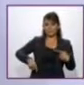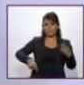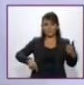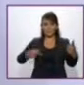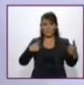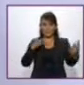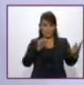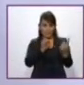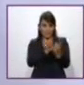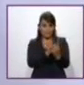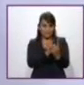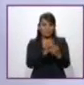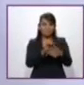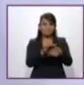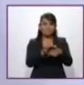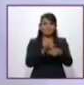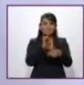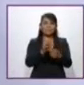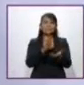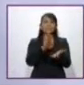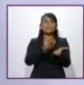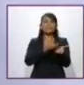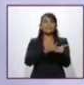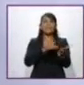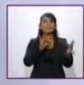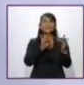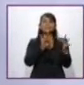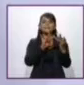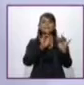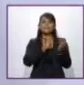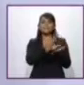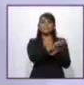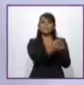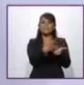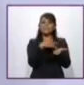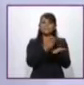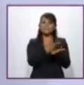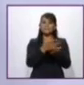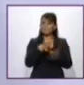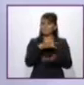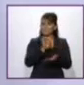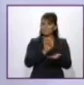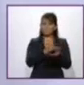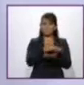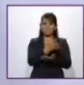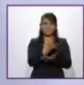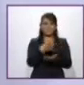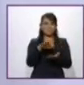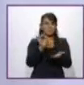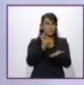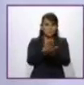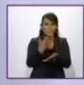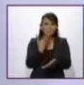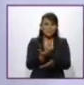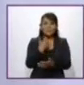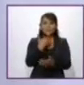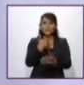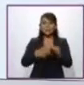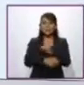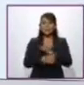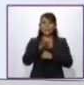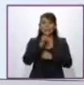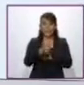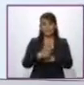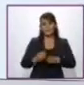contacto y se puede disminuir de manera considerable la corrupción en los procedimientos de licitación. Muchas